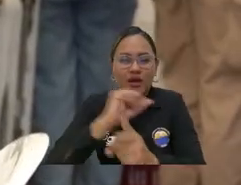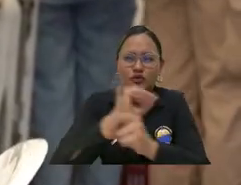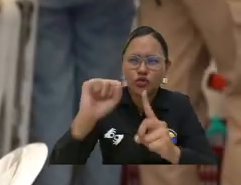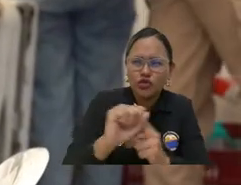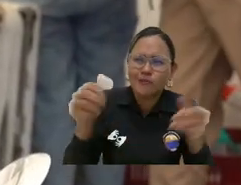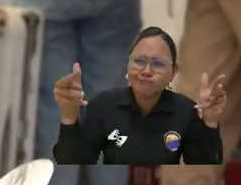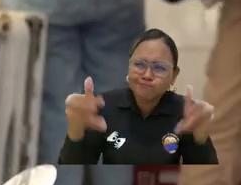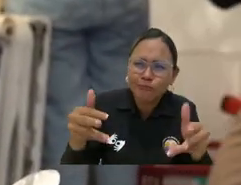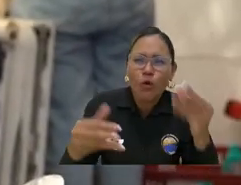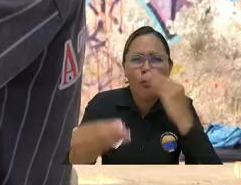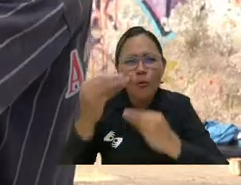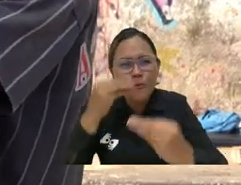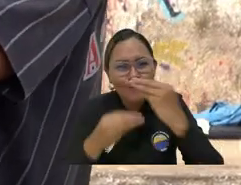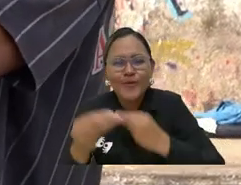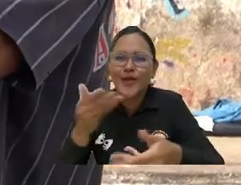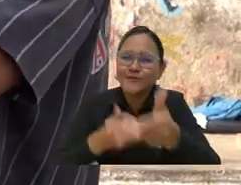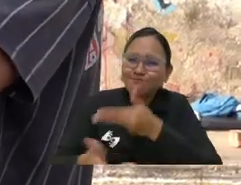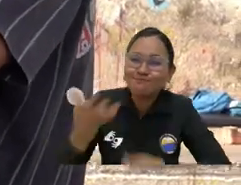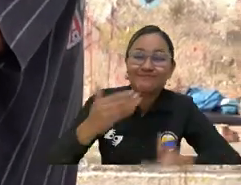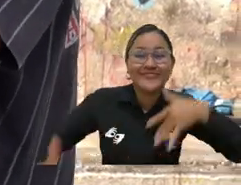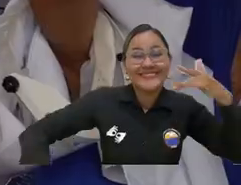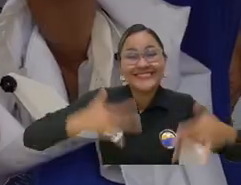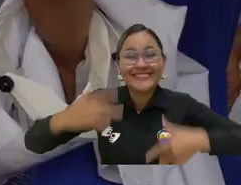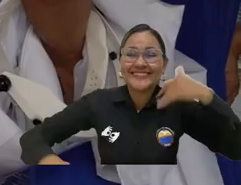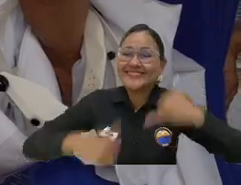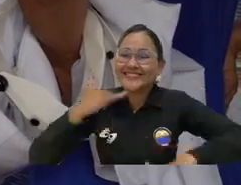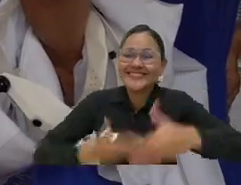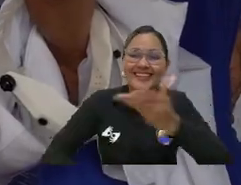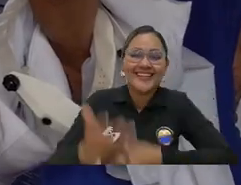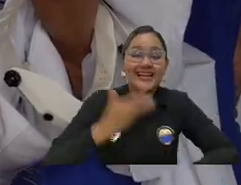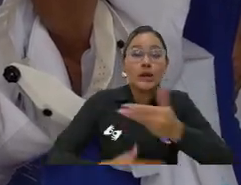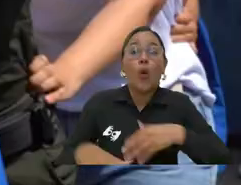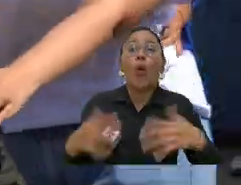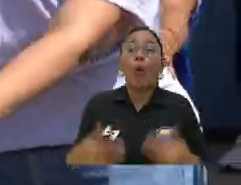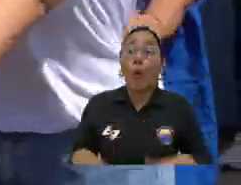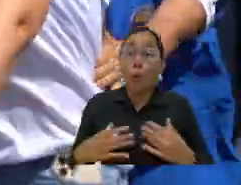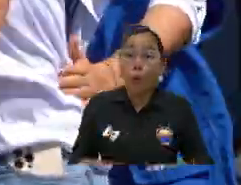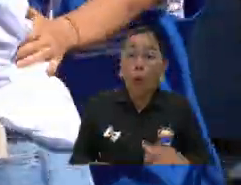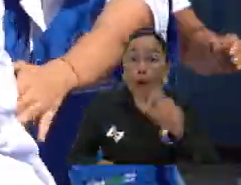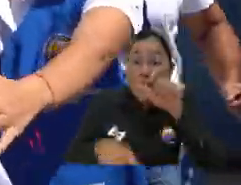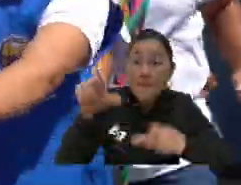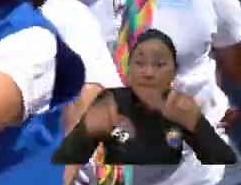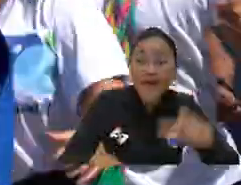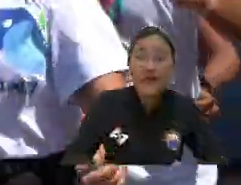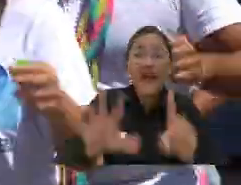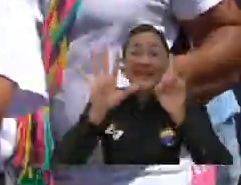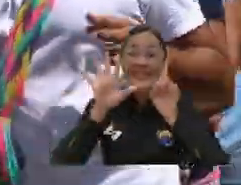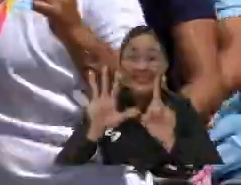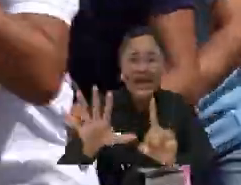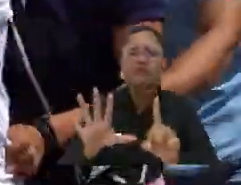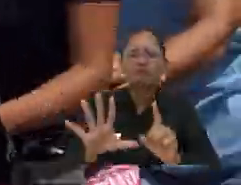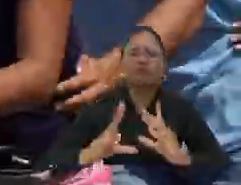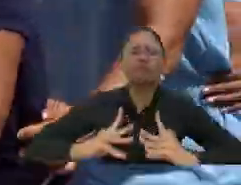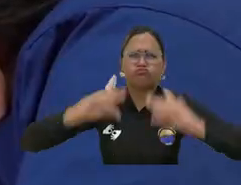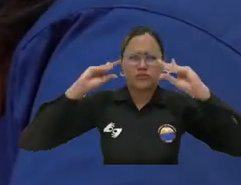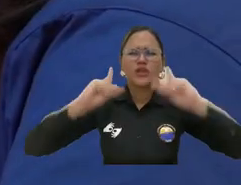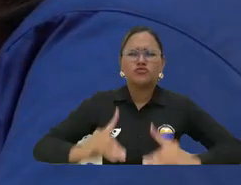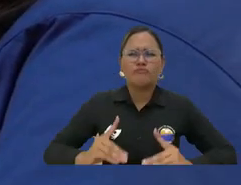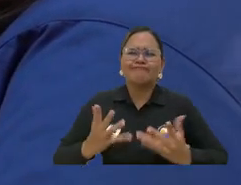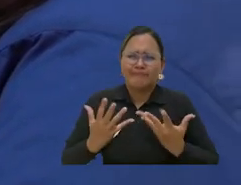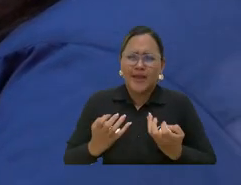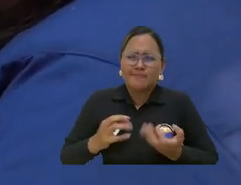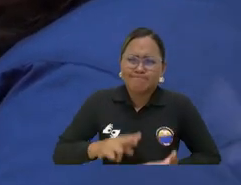actividades recreativas, alimentación y reunificación familiar a esta población, de la que 6 personas decidieron iniciar un proceso